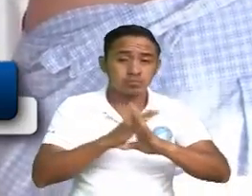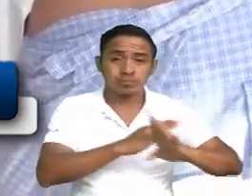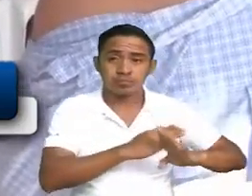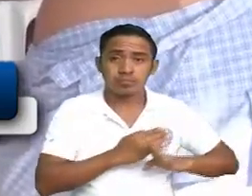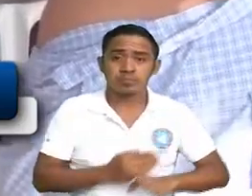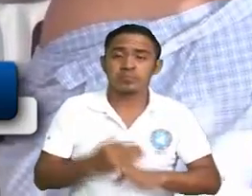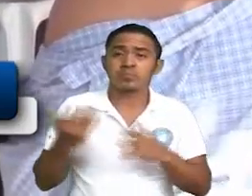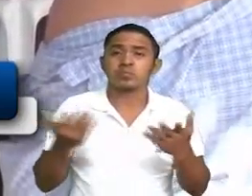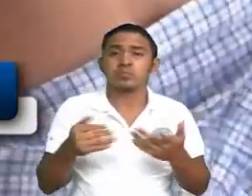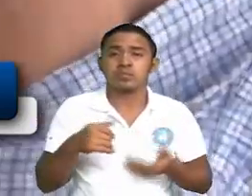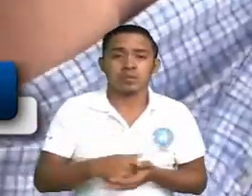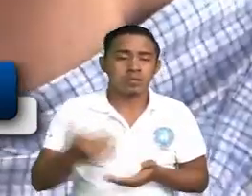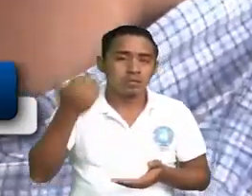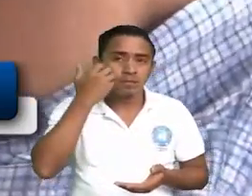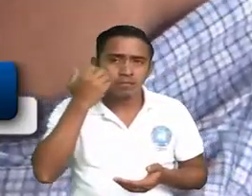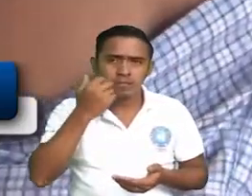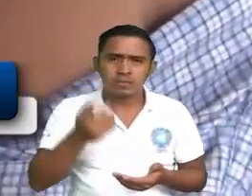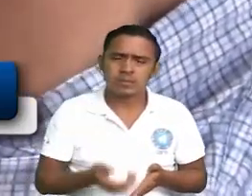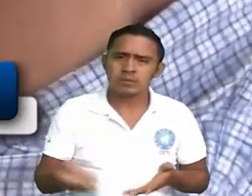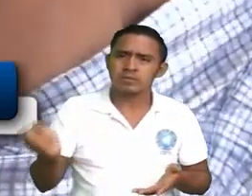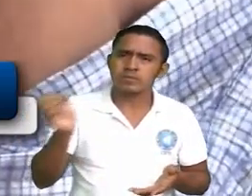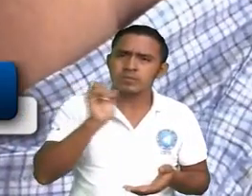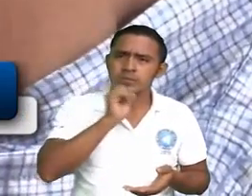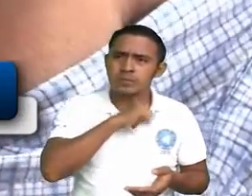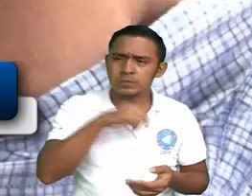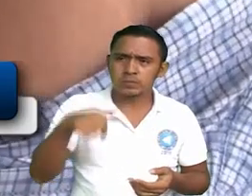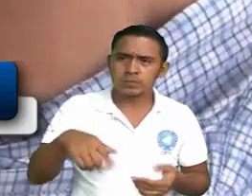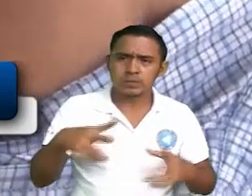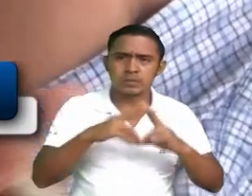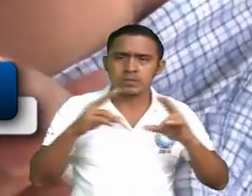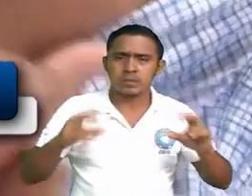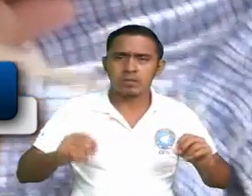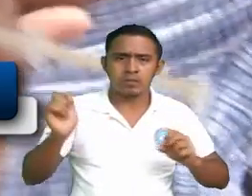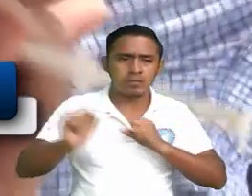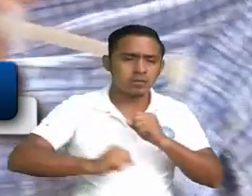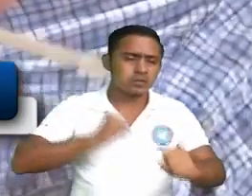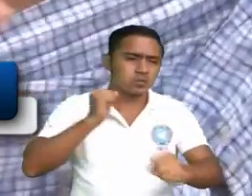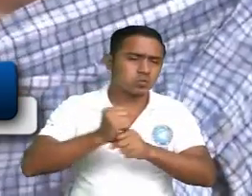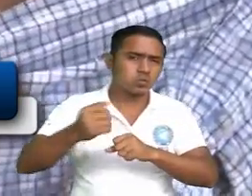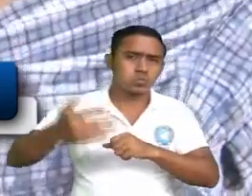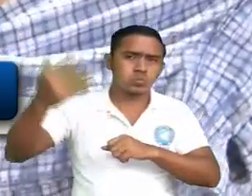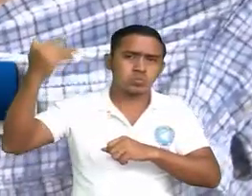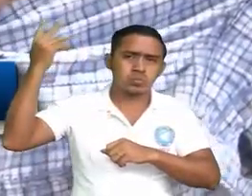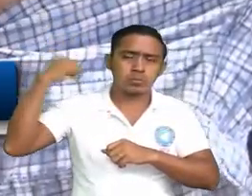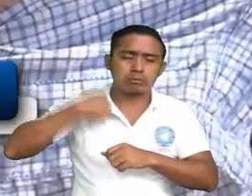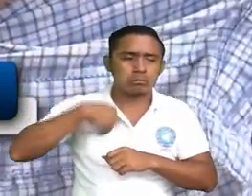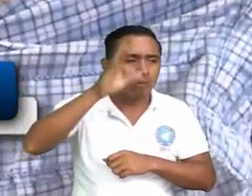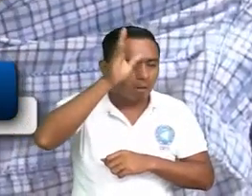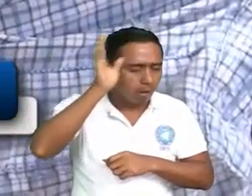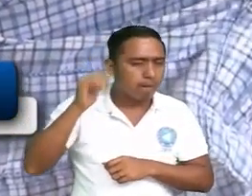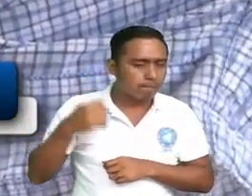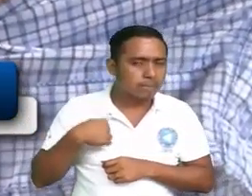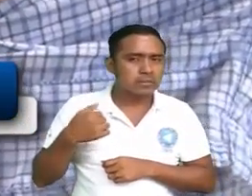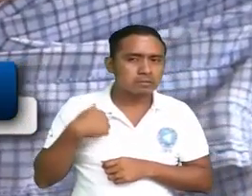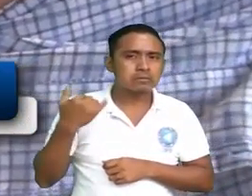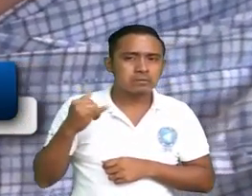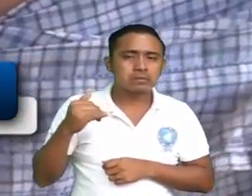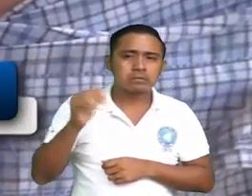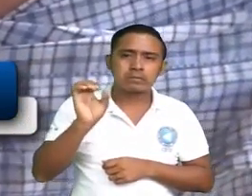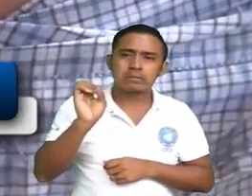que nuevamente esta enfermedad que ya ni se conoce? Así es. Porque eso fue hace muchos años. Yo creo que a mí me dio sarampión porque